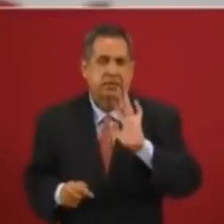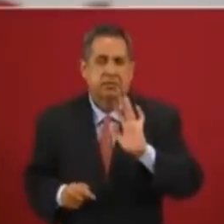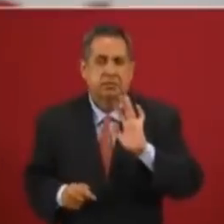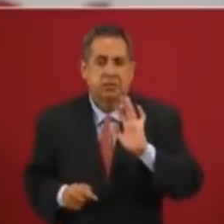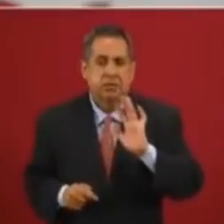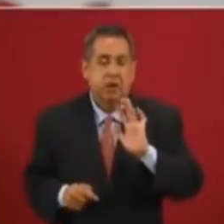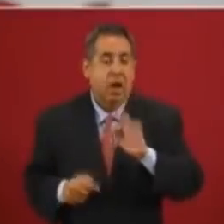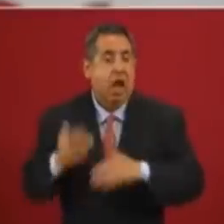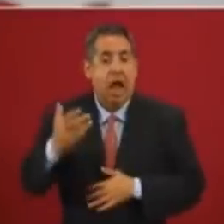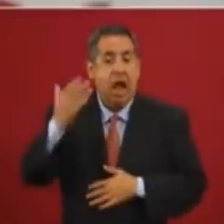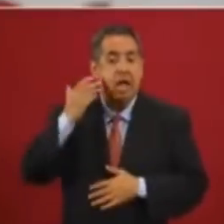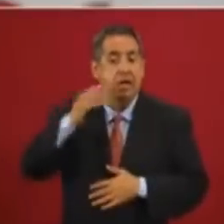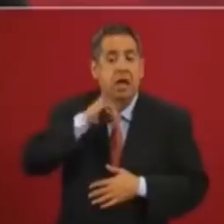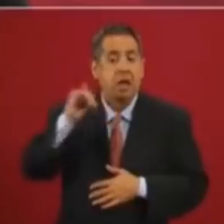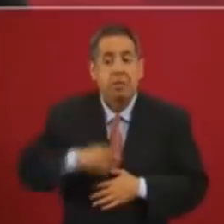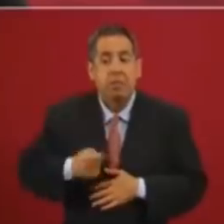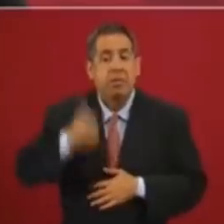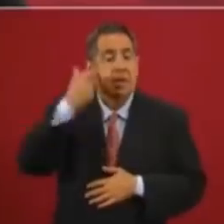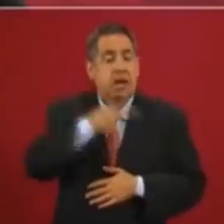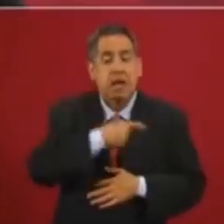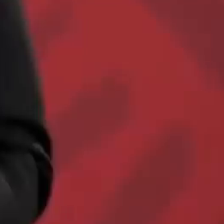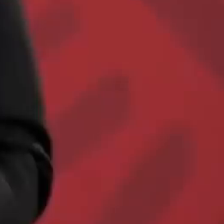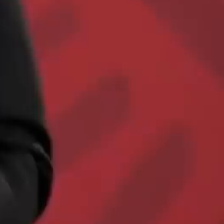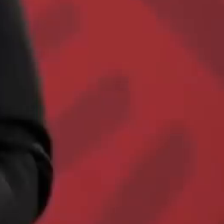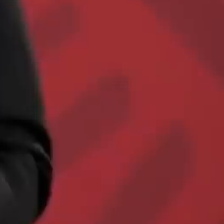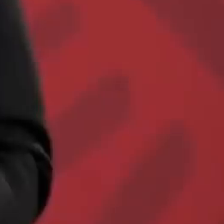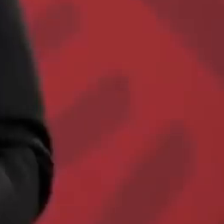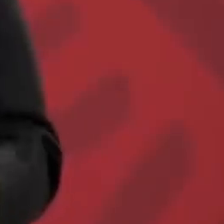nunca se había presentado una denuncia